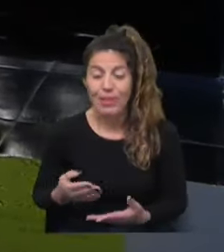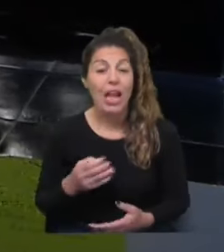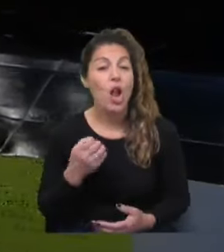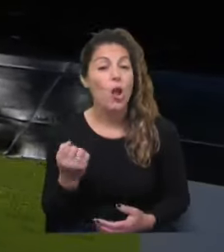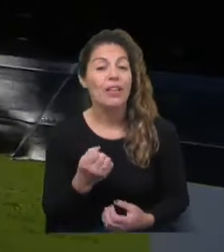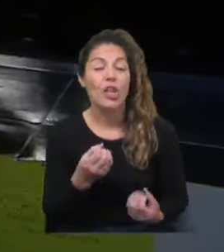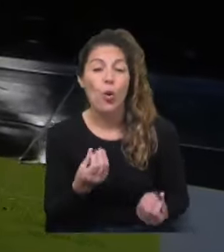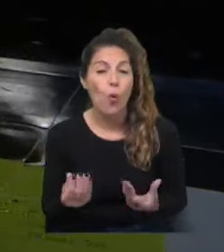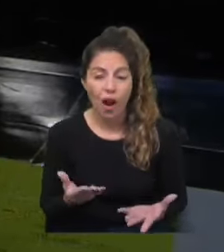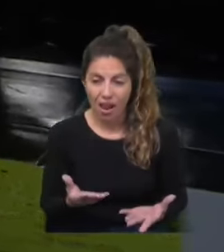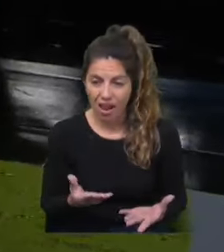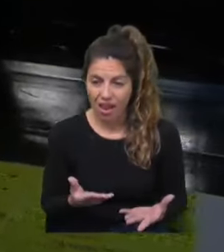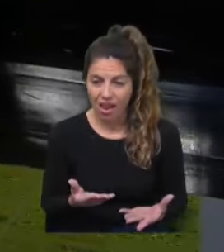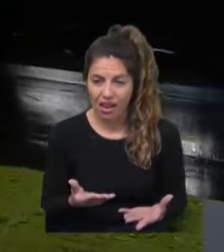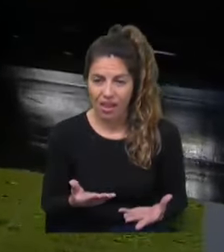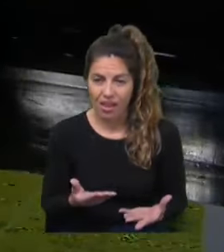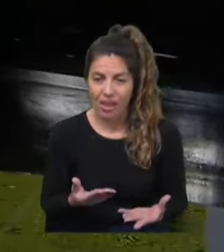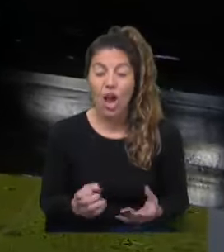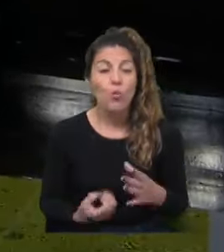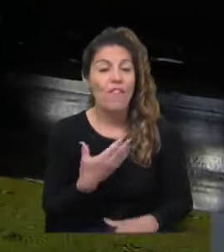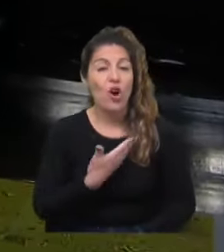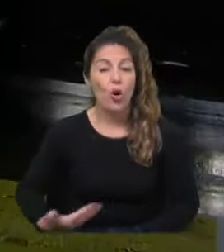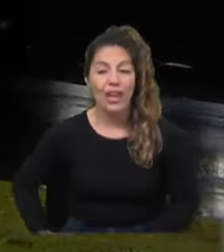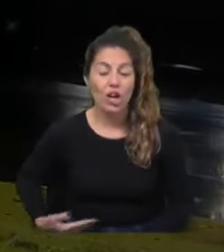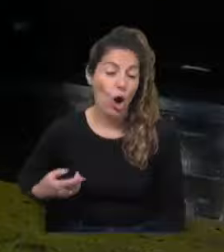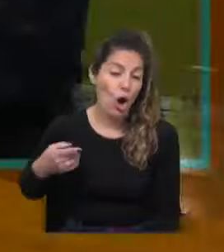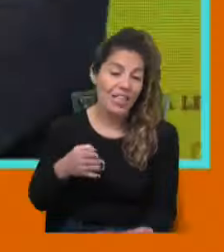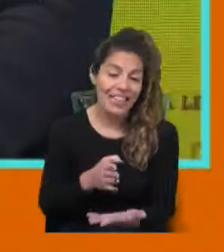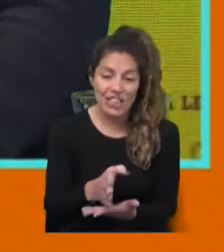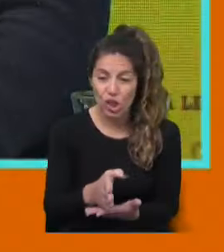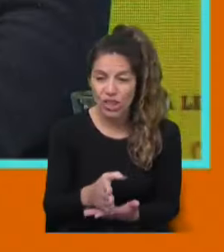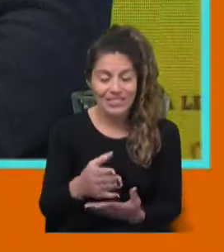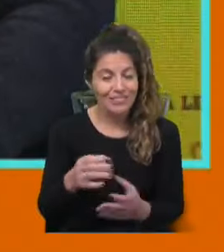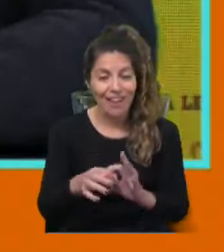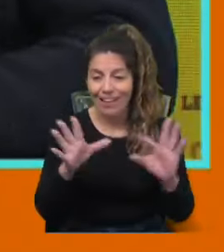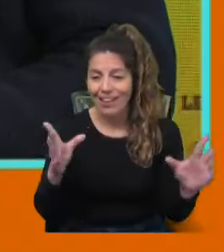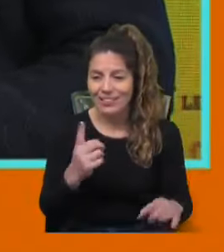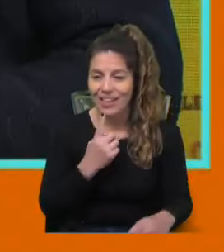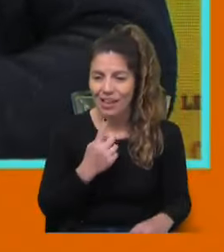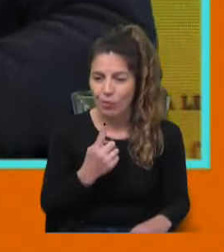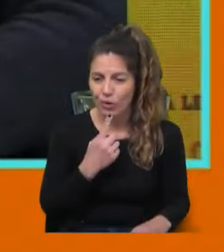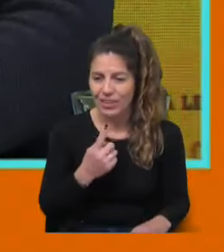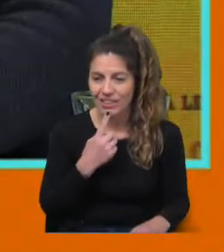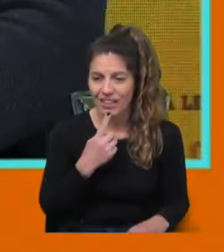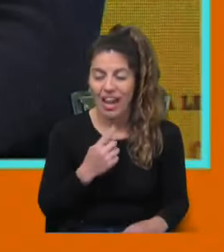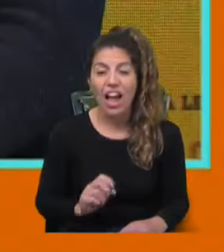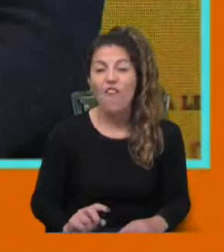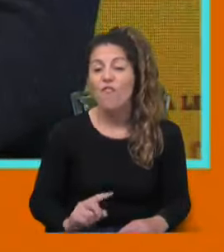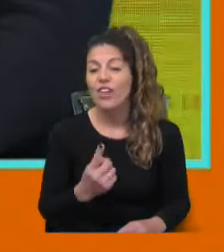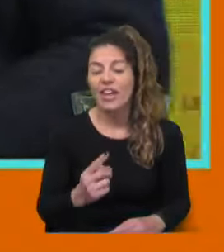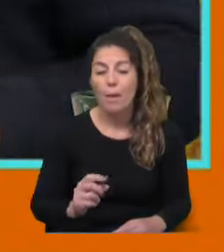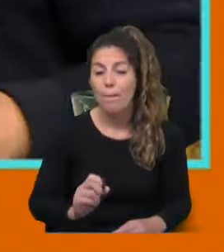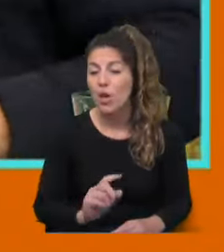en que, obviamente, el nuevo gobierno tenga orientaciones claras en las políticas, fije